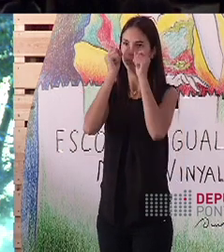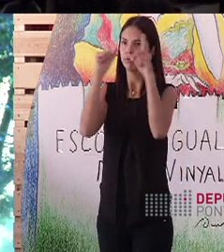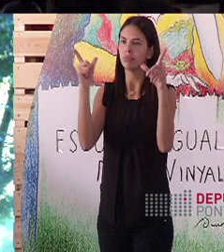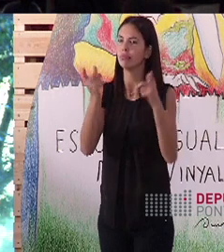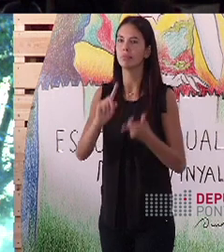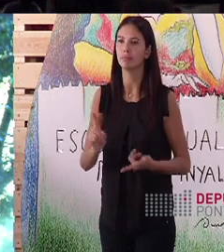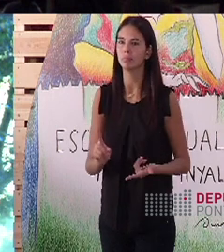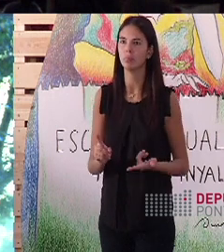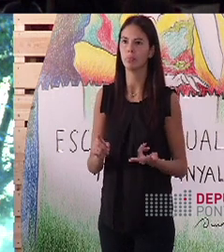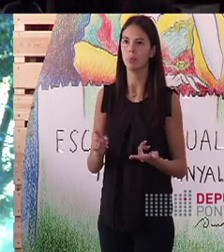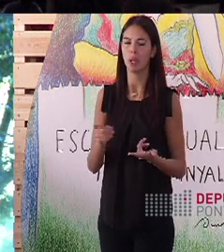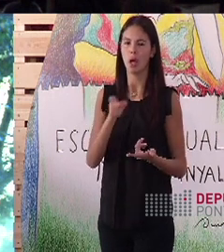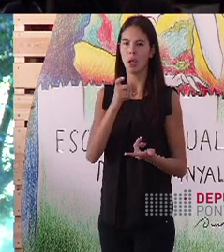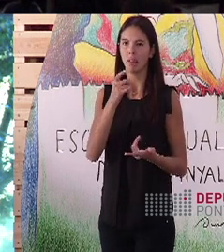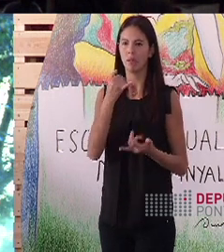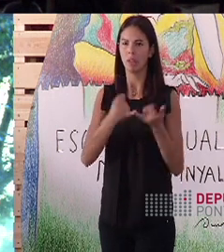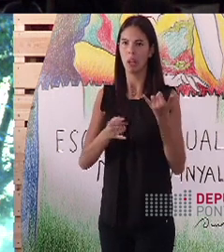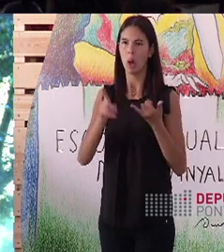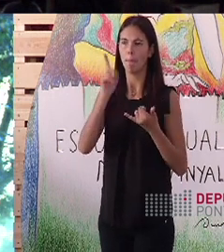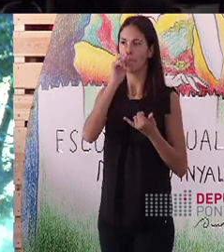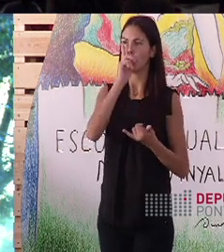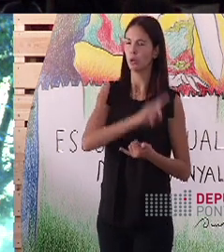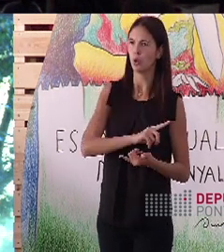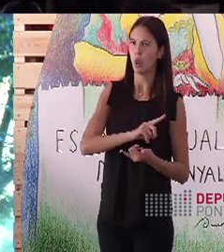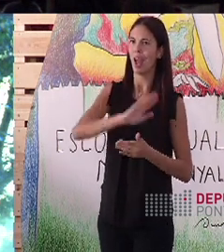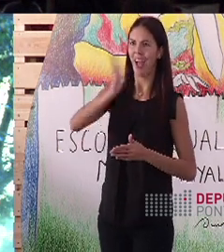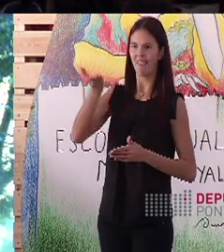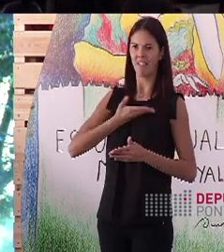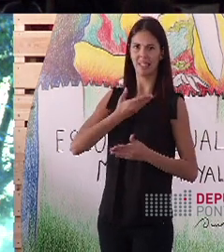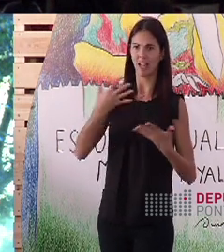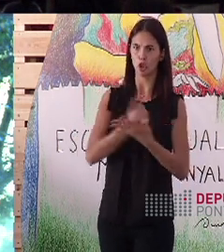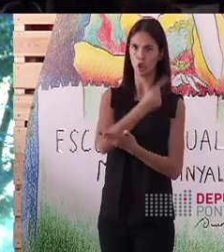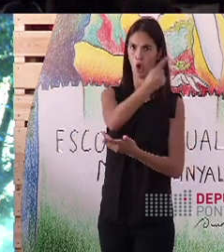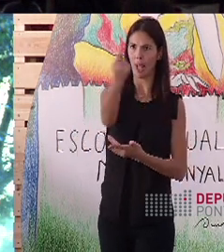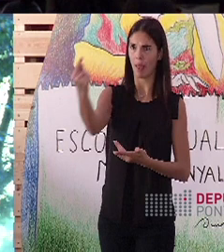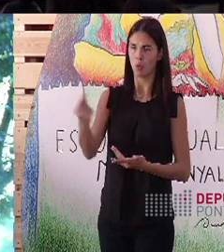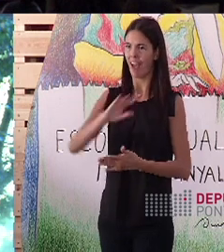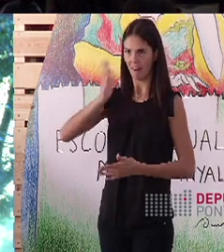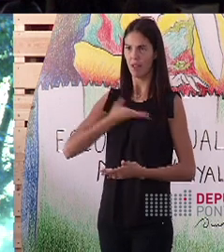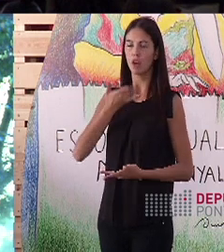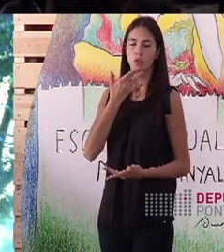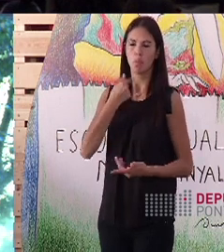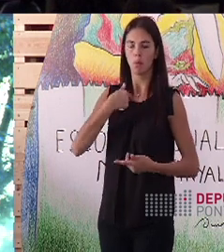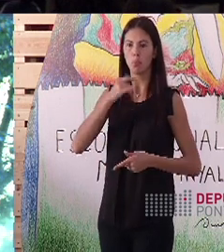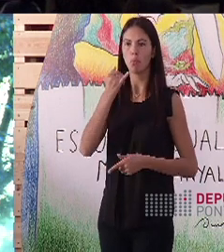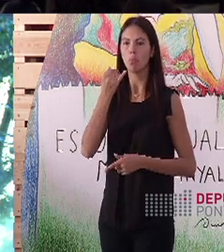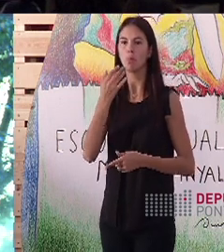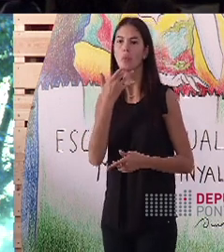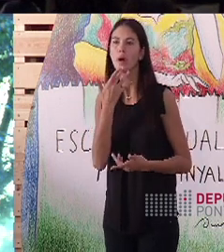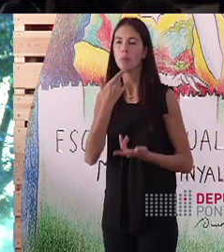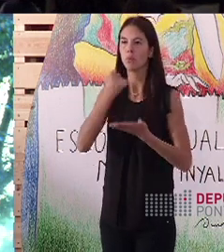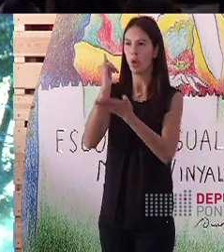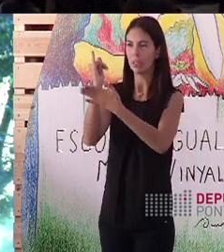conscientes de como a prostitución nos afecta a cada unha de nós. Eu, por exemplo, nas aulas,